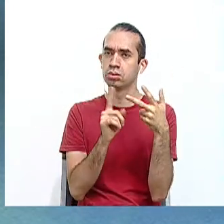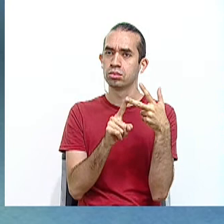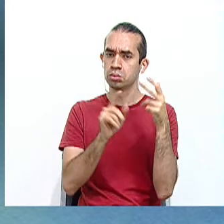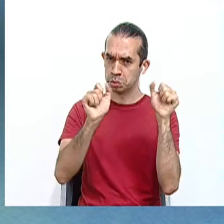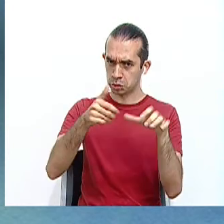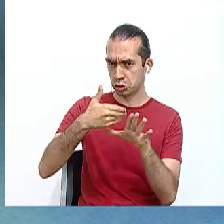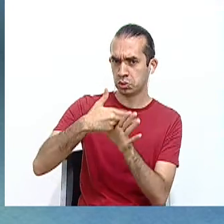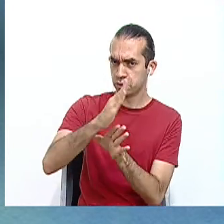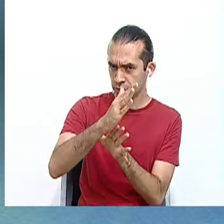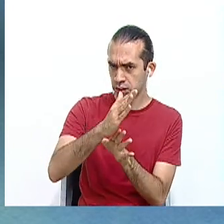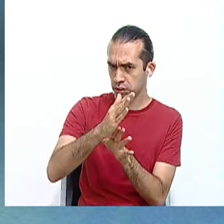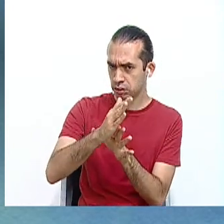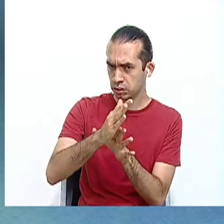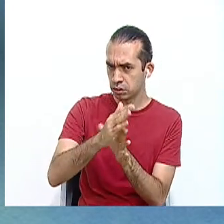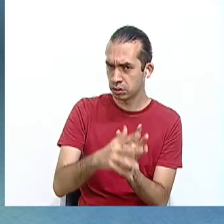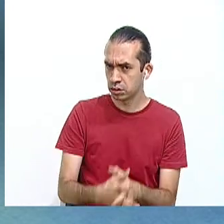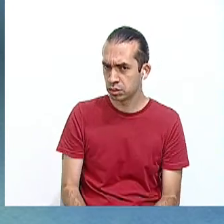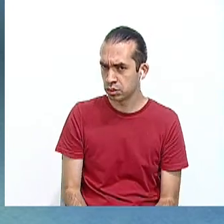reenviar?